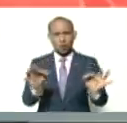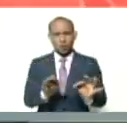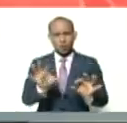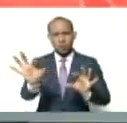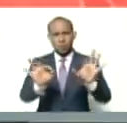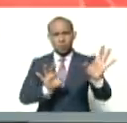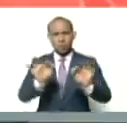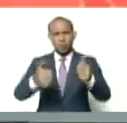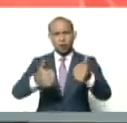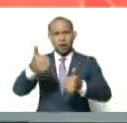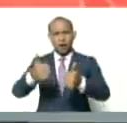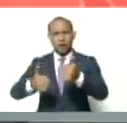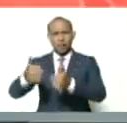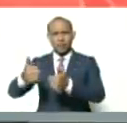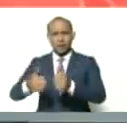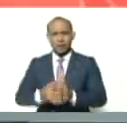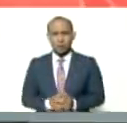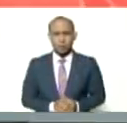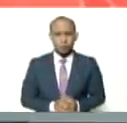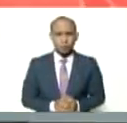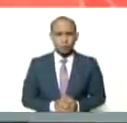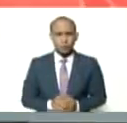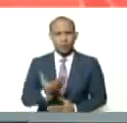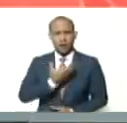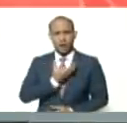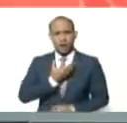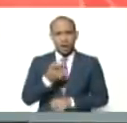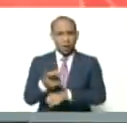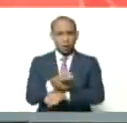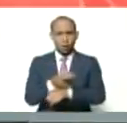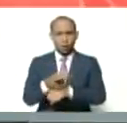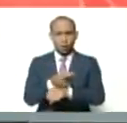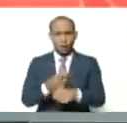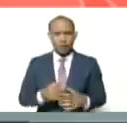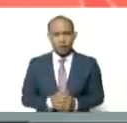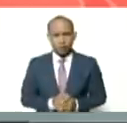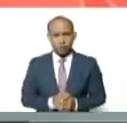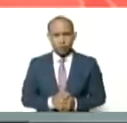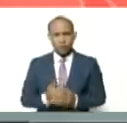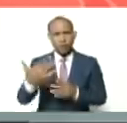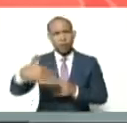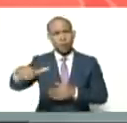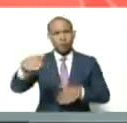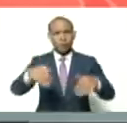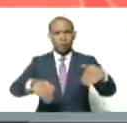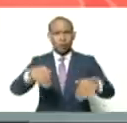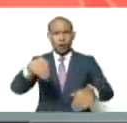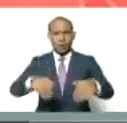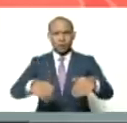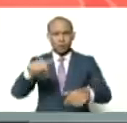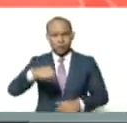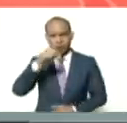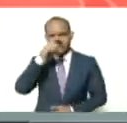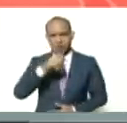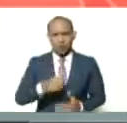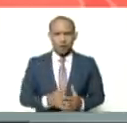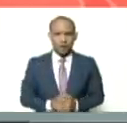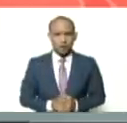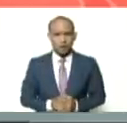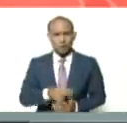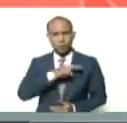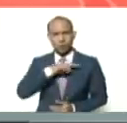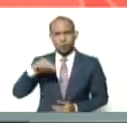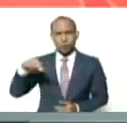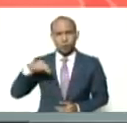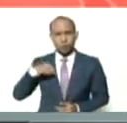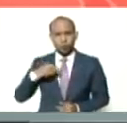selección de los candidatos y candidatas para alcaldes, gobernadores de las próximas elecciones que va a haber este año, y ya vamos nosotros